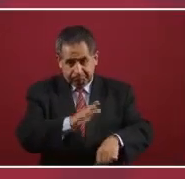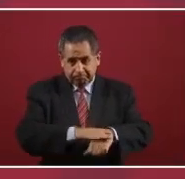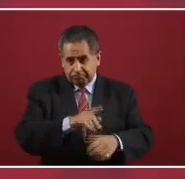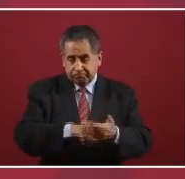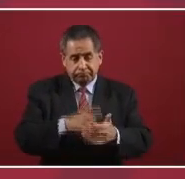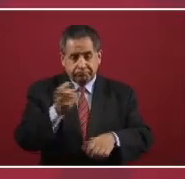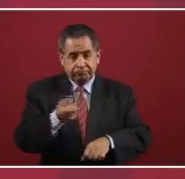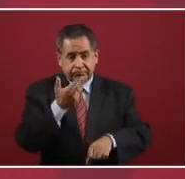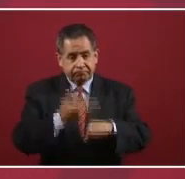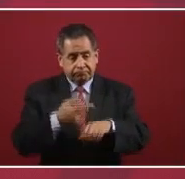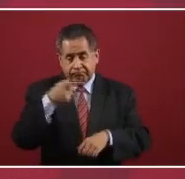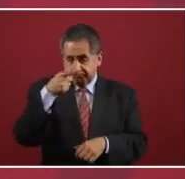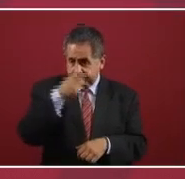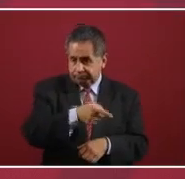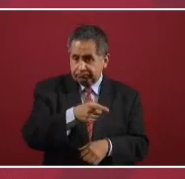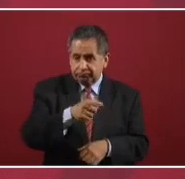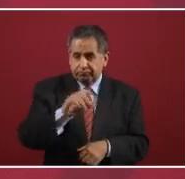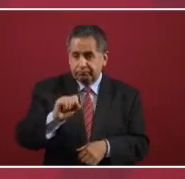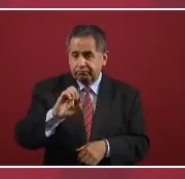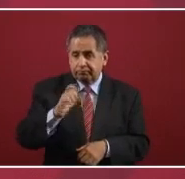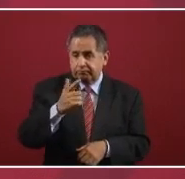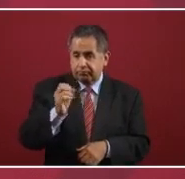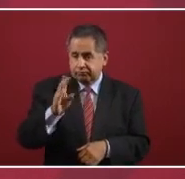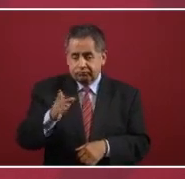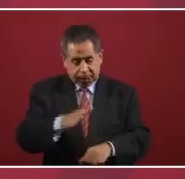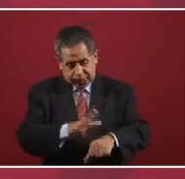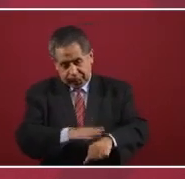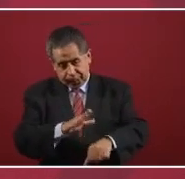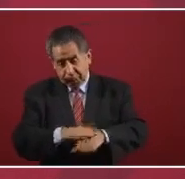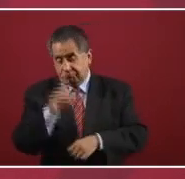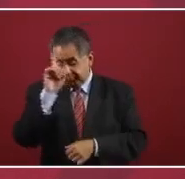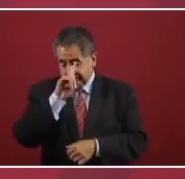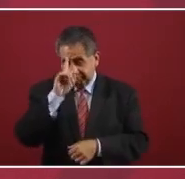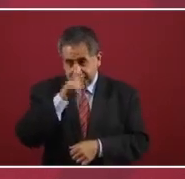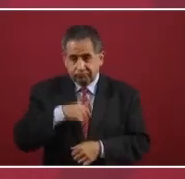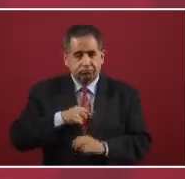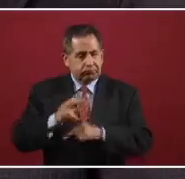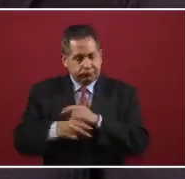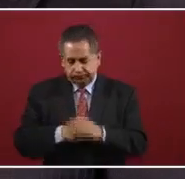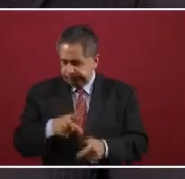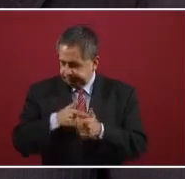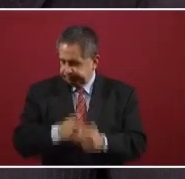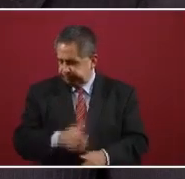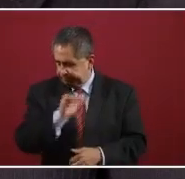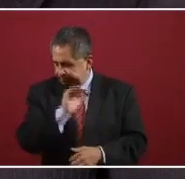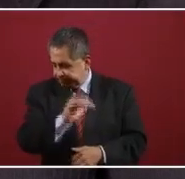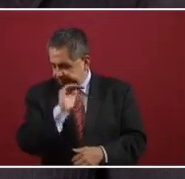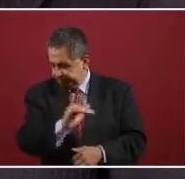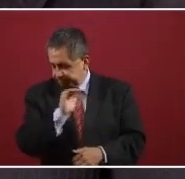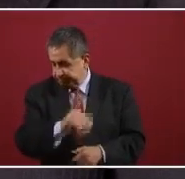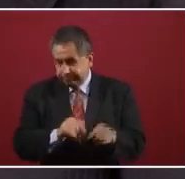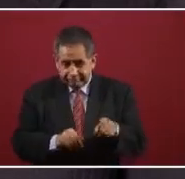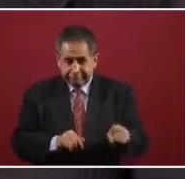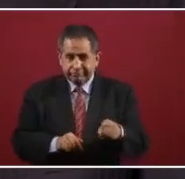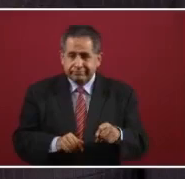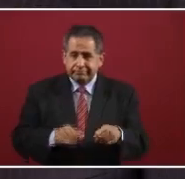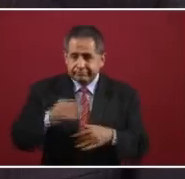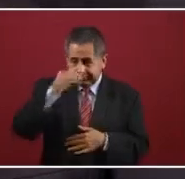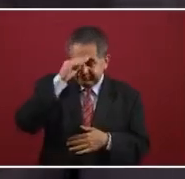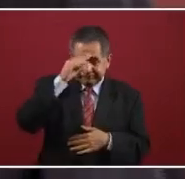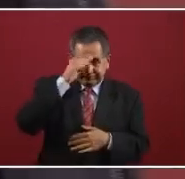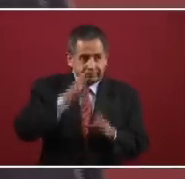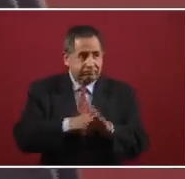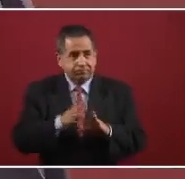secretaria de Gobernación, y voy a seguirlo haciendo, de que busquen la